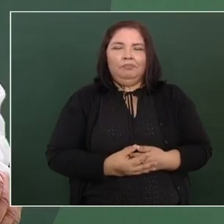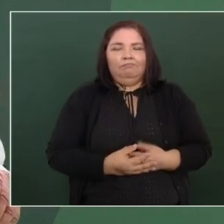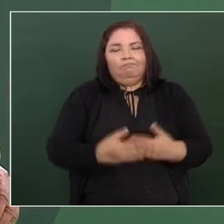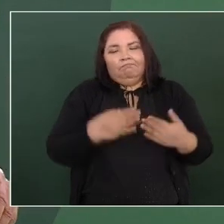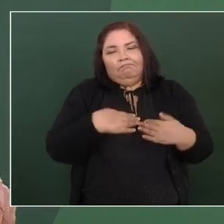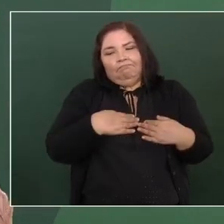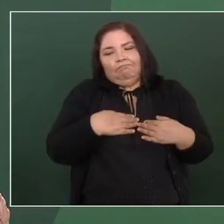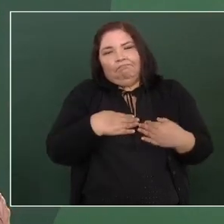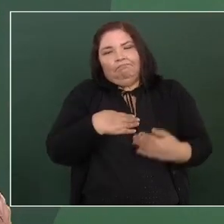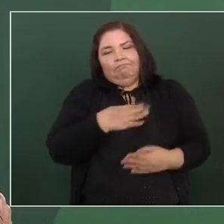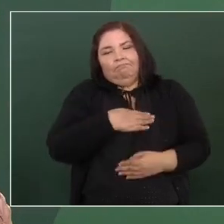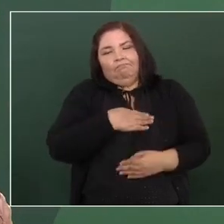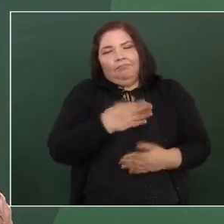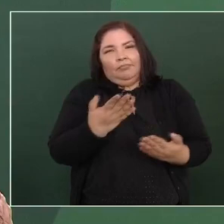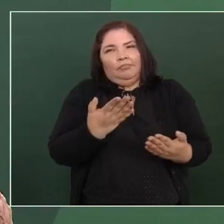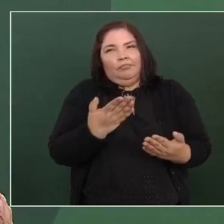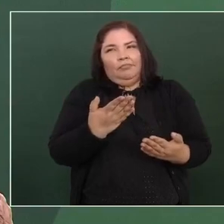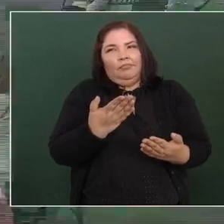Bueno,